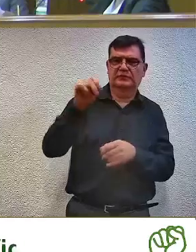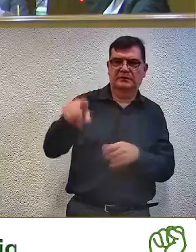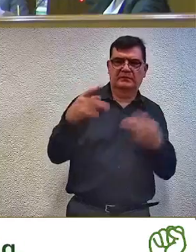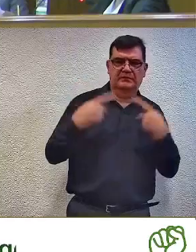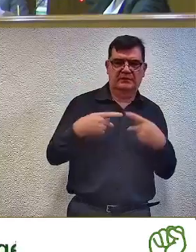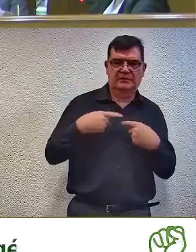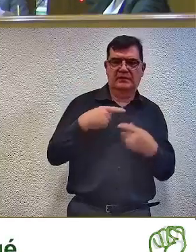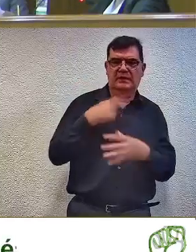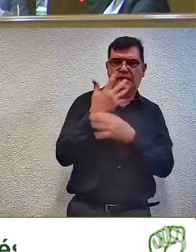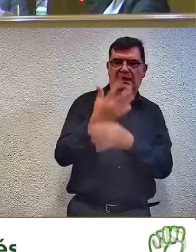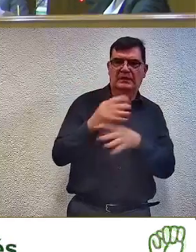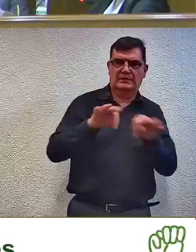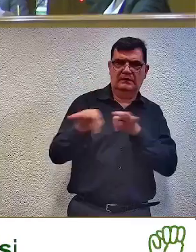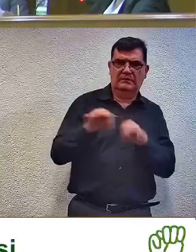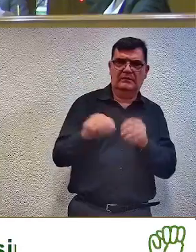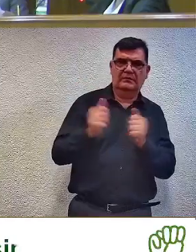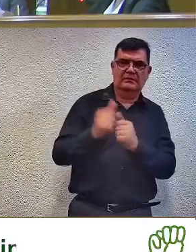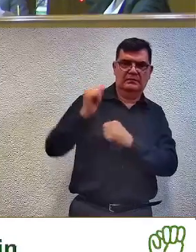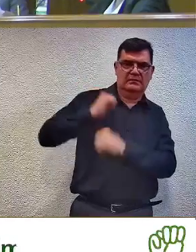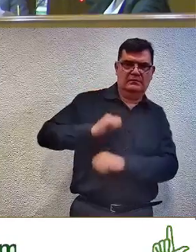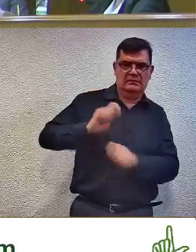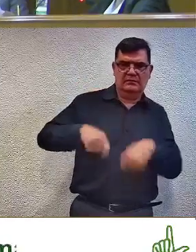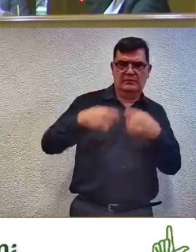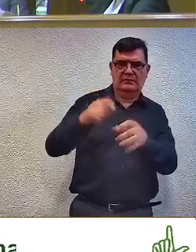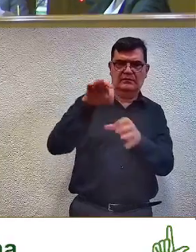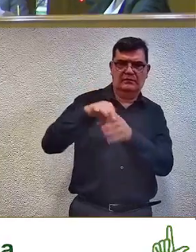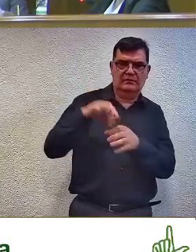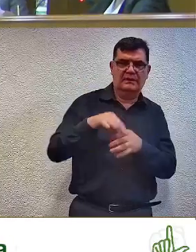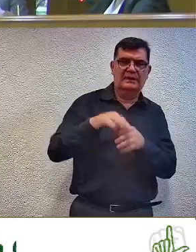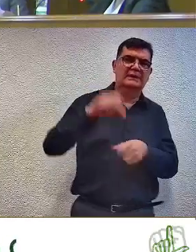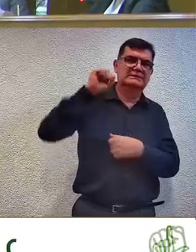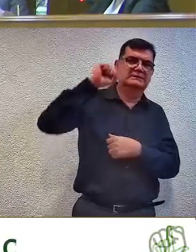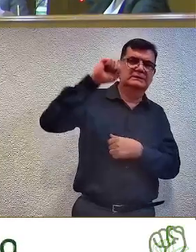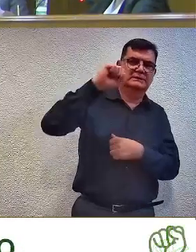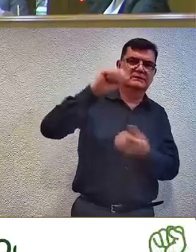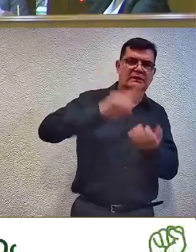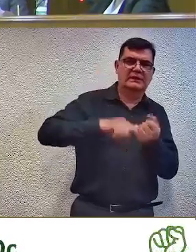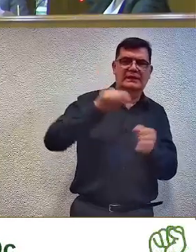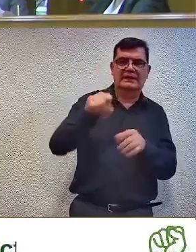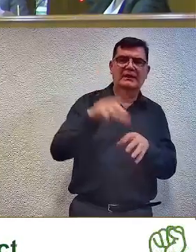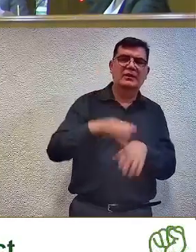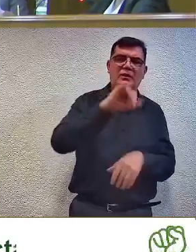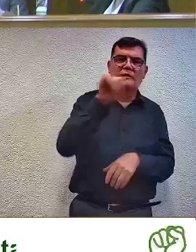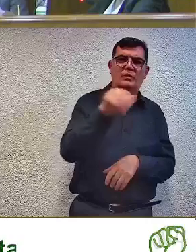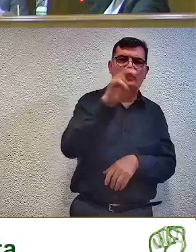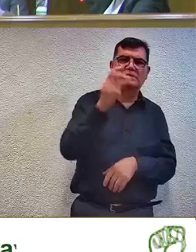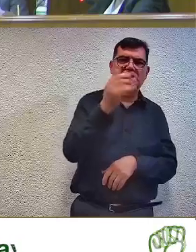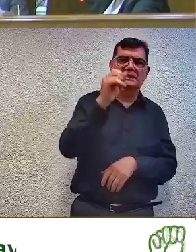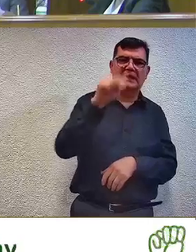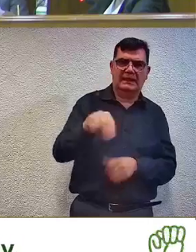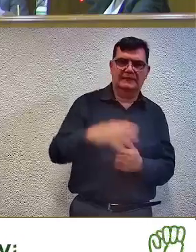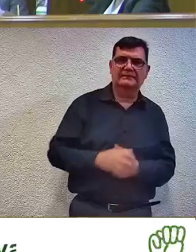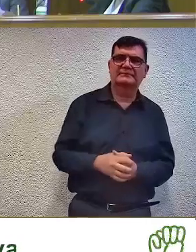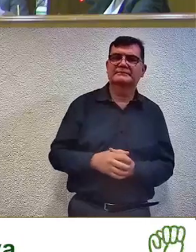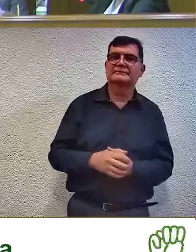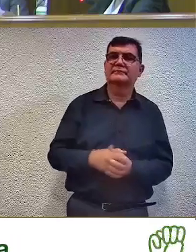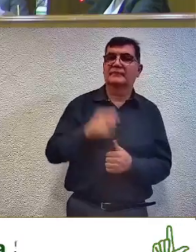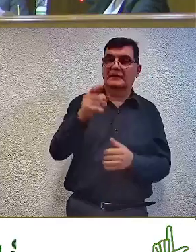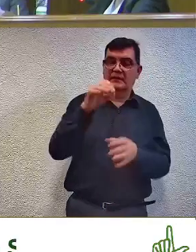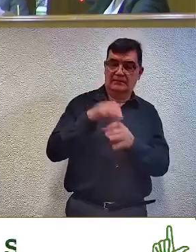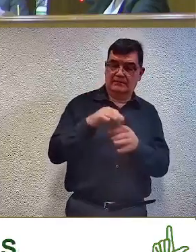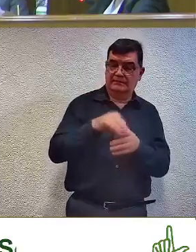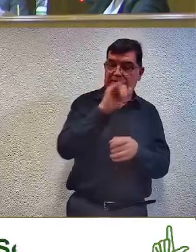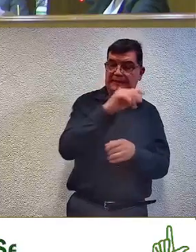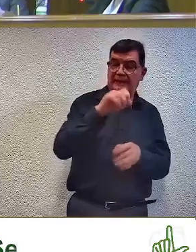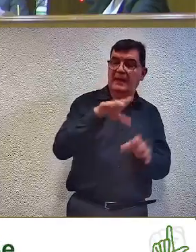en el desempeño del cargo para el cual fue electo síndico municipal de Juchitán, Guerrero. Este Tribunal Electoral del